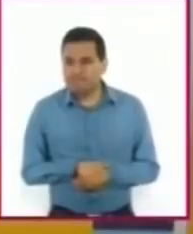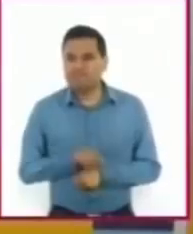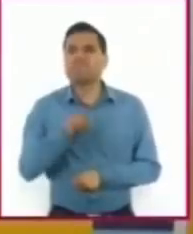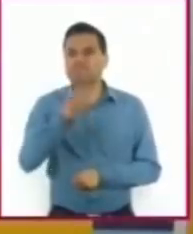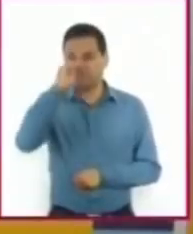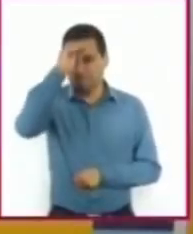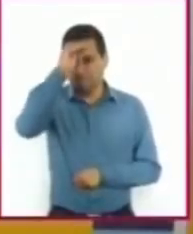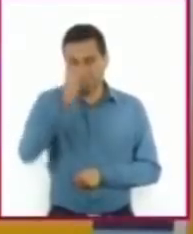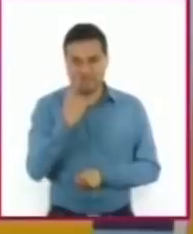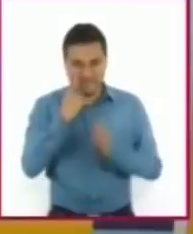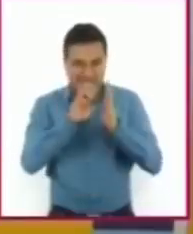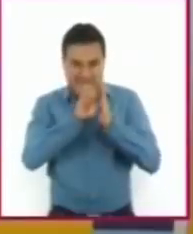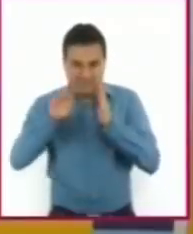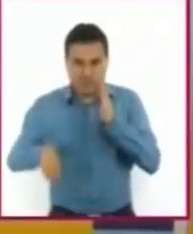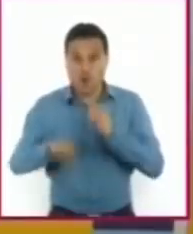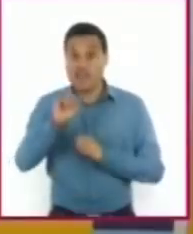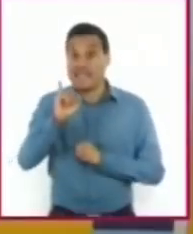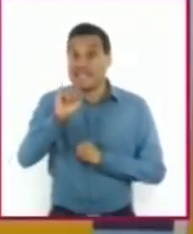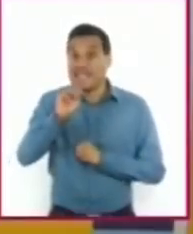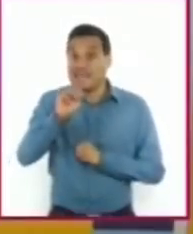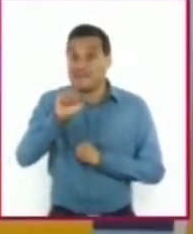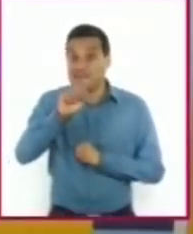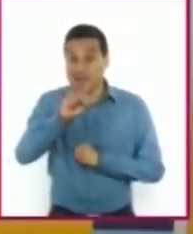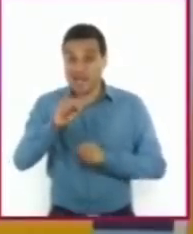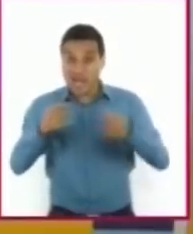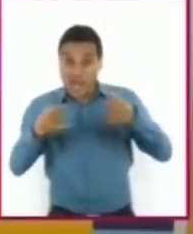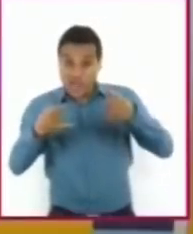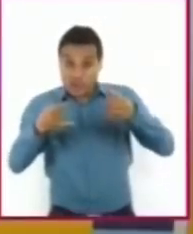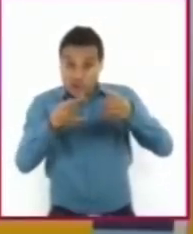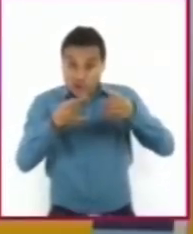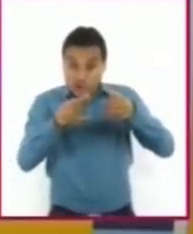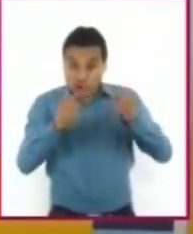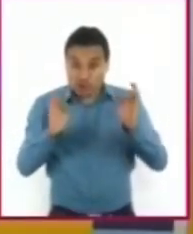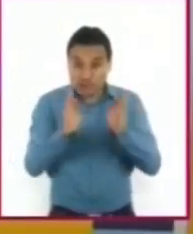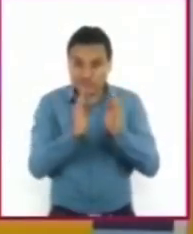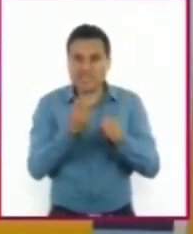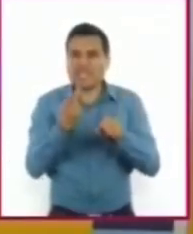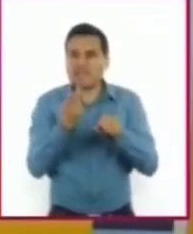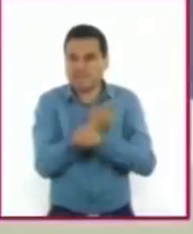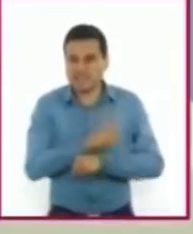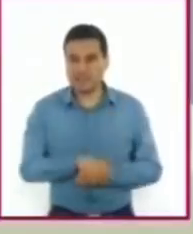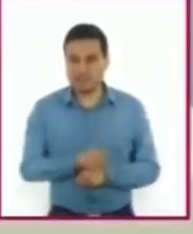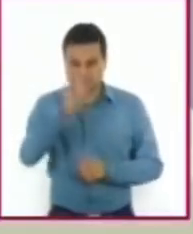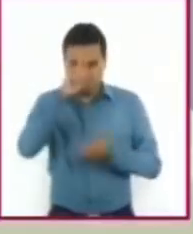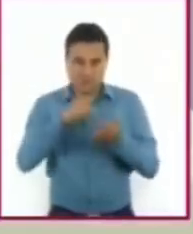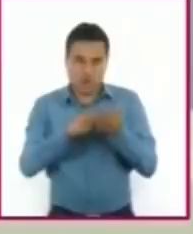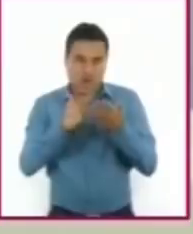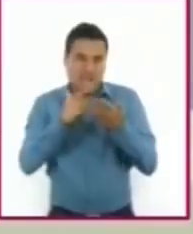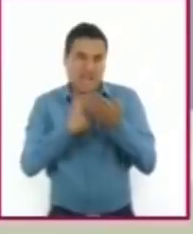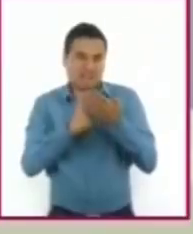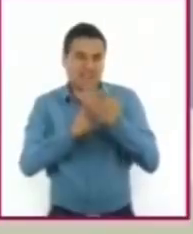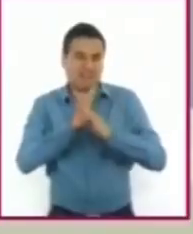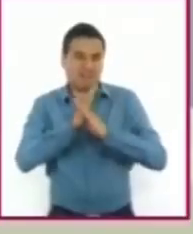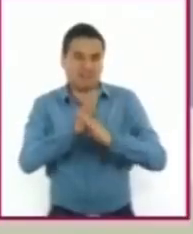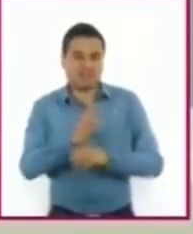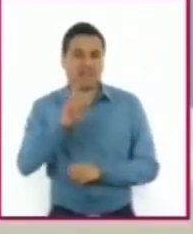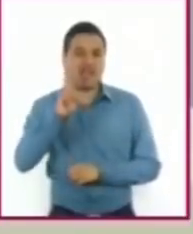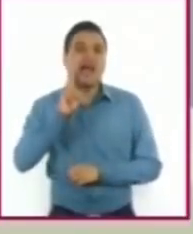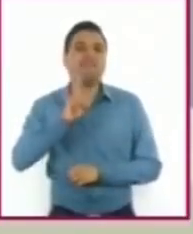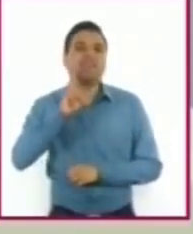si Pues, acercas el imán? Yo creo que el aceite no va a dejar que el imán atraiga los clips. A ver, acércalo.